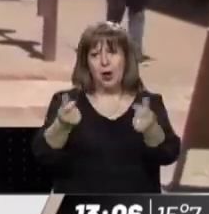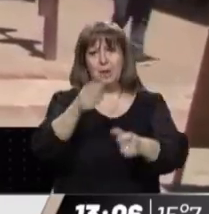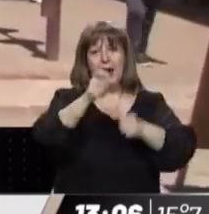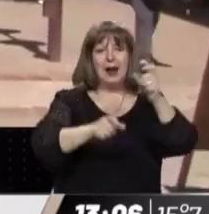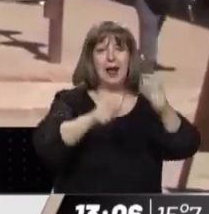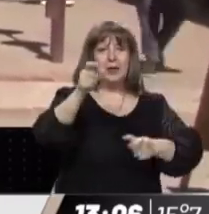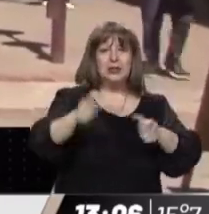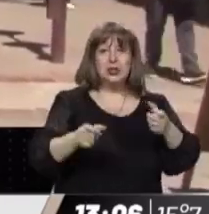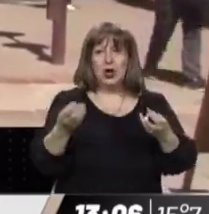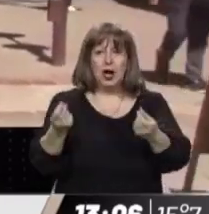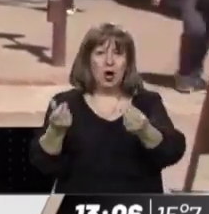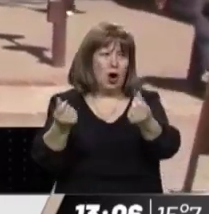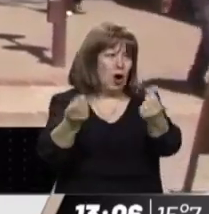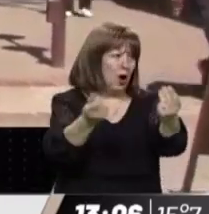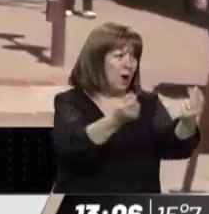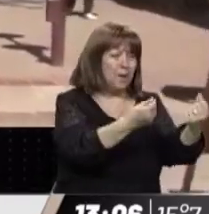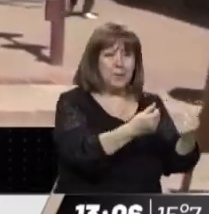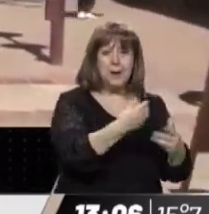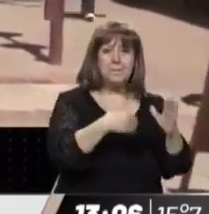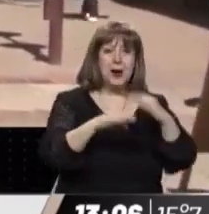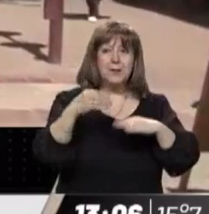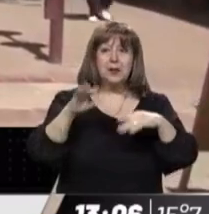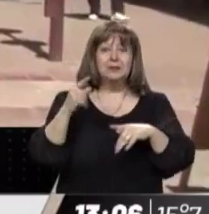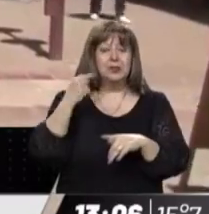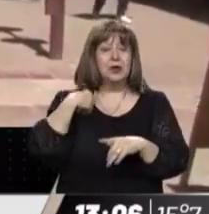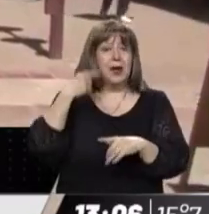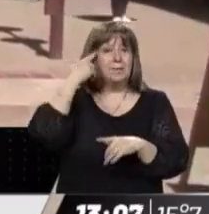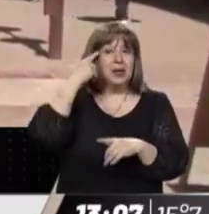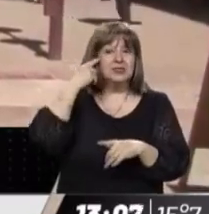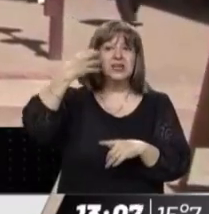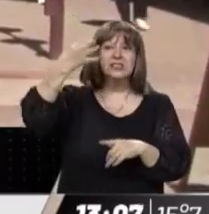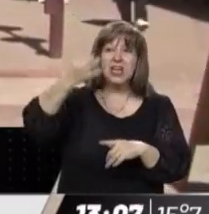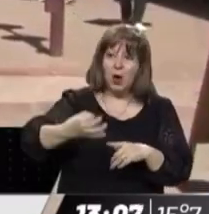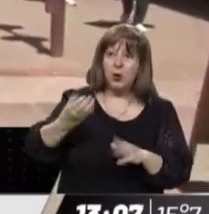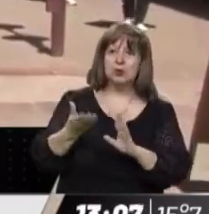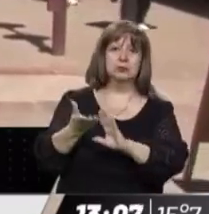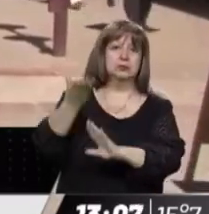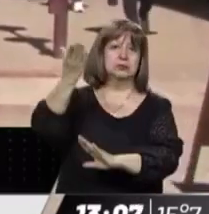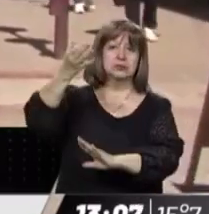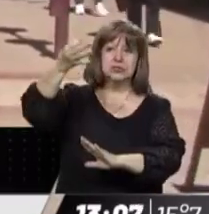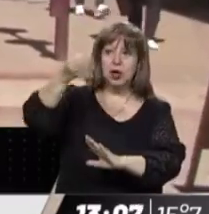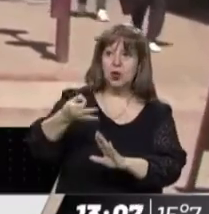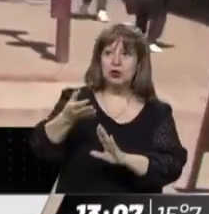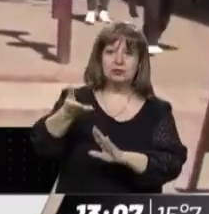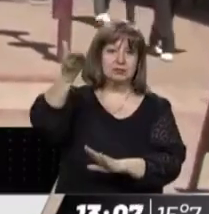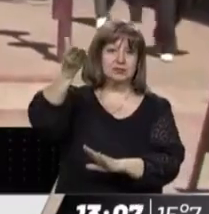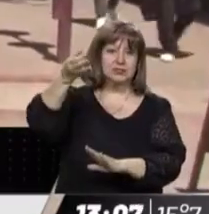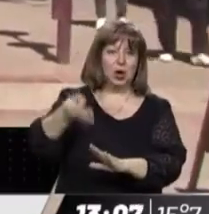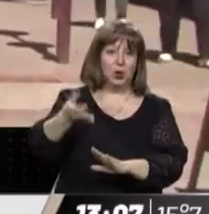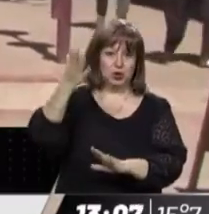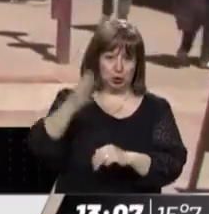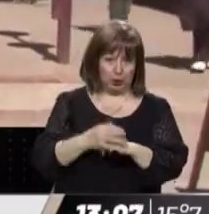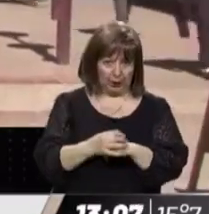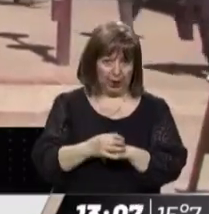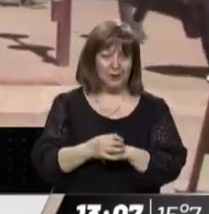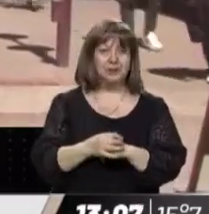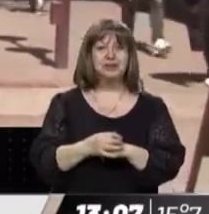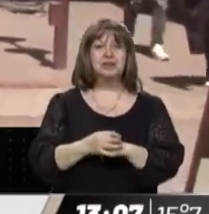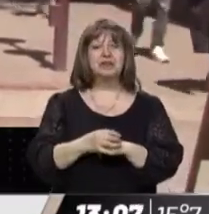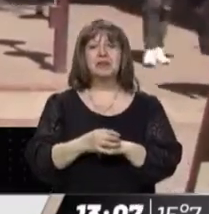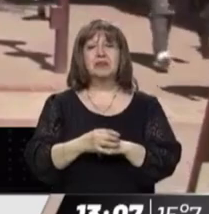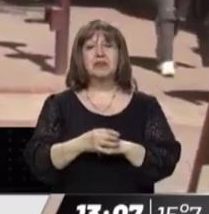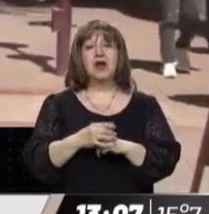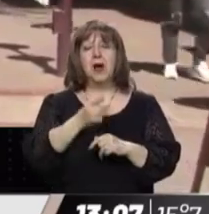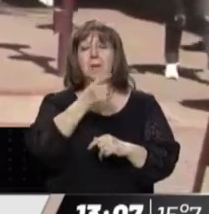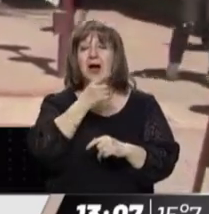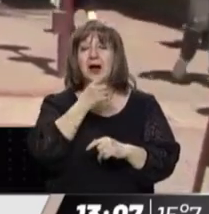No es que porque ha subido un poquito el dólar, la gente ha dicho, bueno, no, por ahora no compro y espero que baje. Marce, lo que nos dicen ellos es